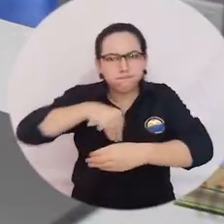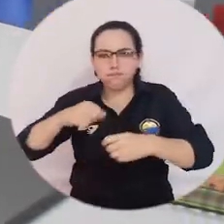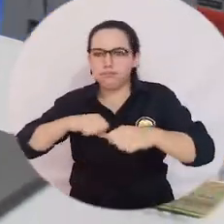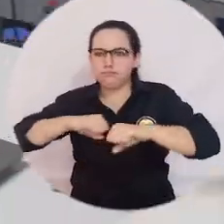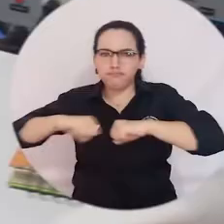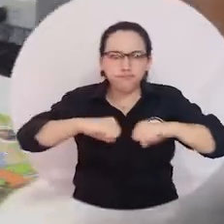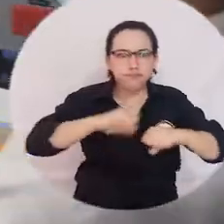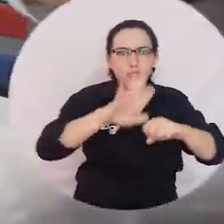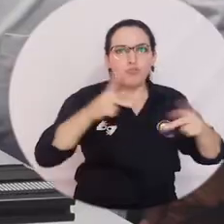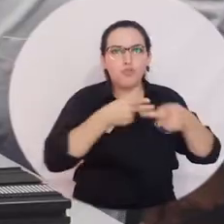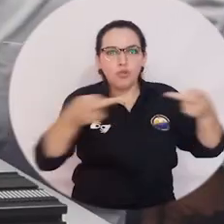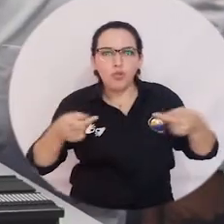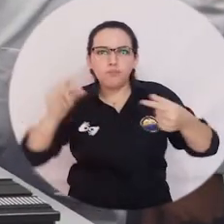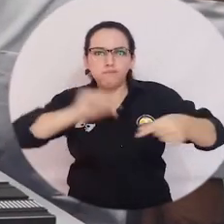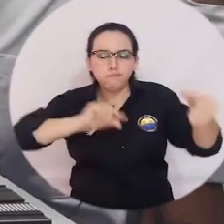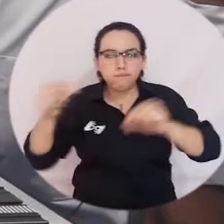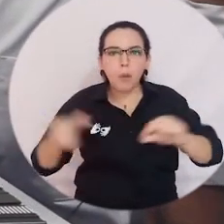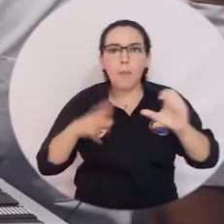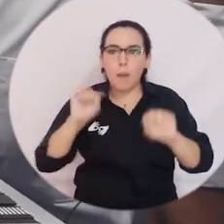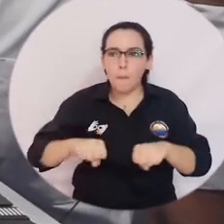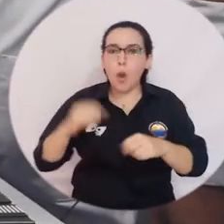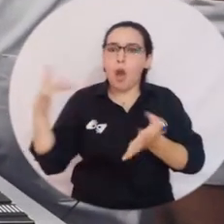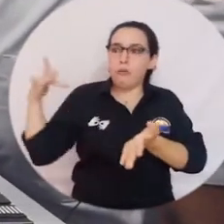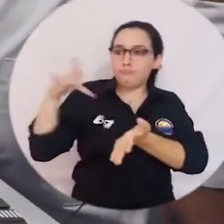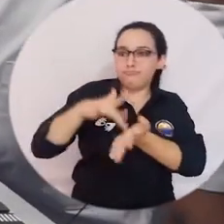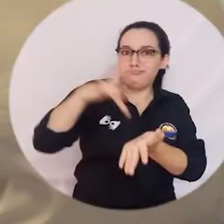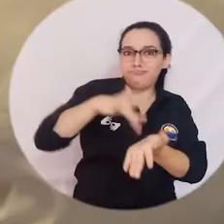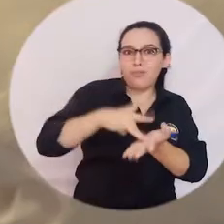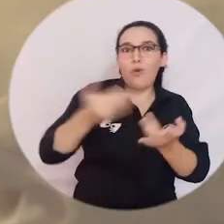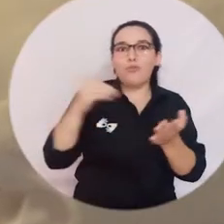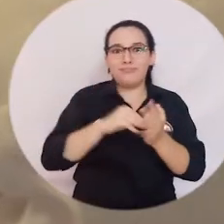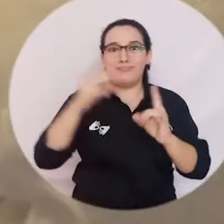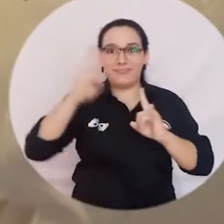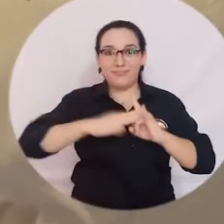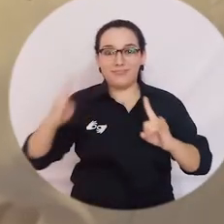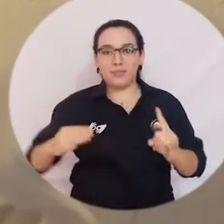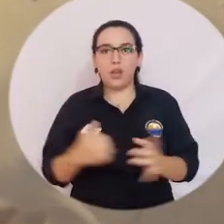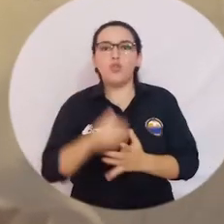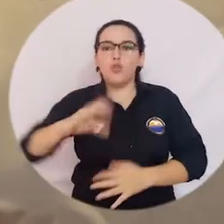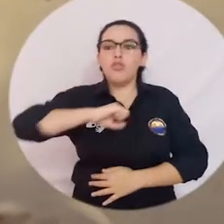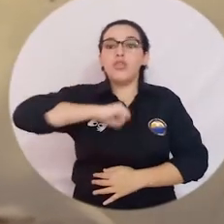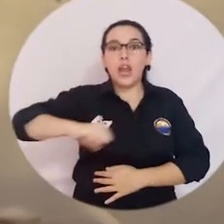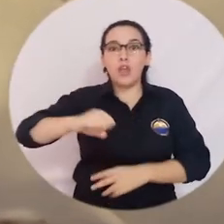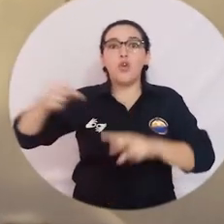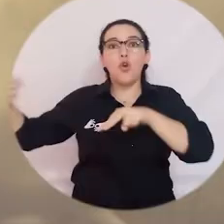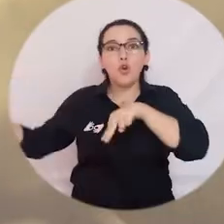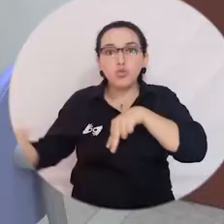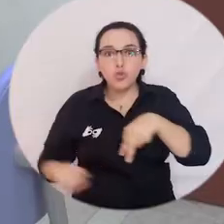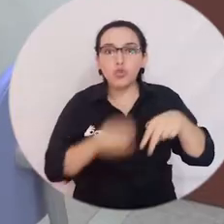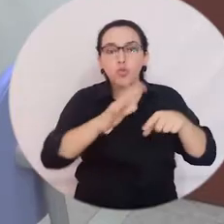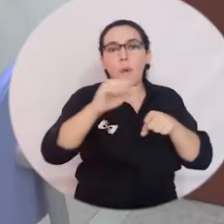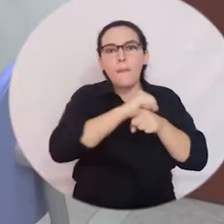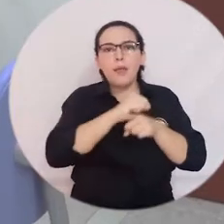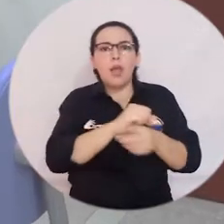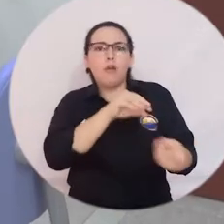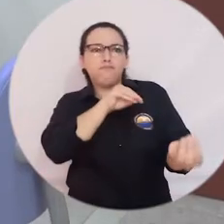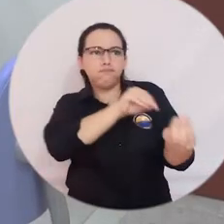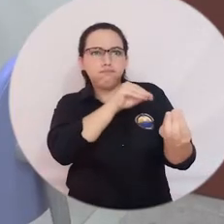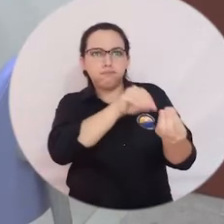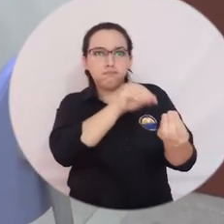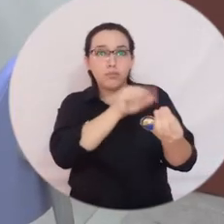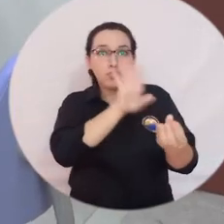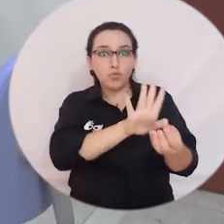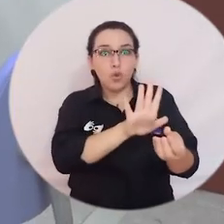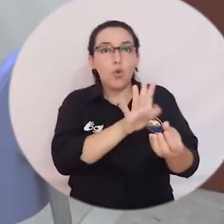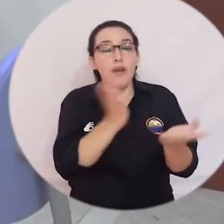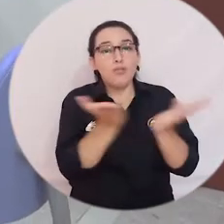laboratorios y preparándonos para esa alternancia o para ese retorno seguro. Hemos seguido garantizando el derecho a la educación para la parte de prácticas formativas